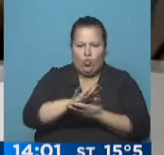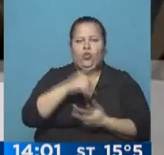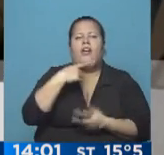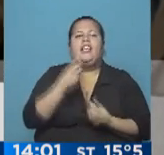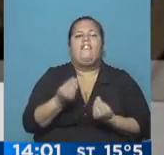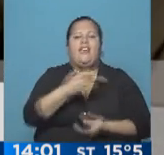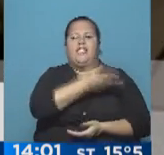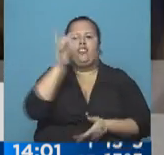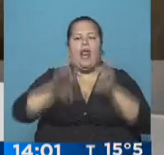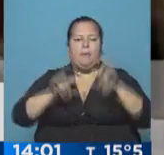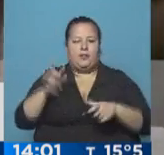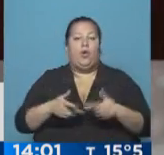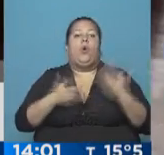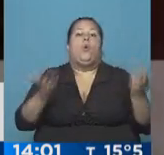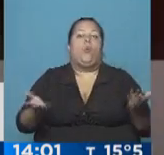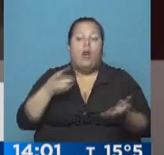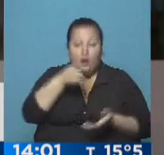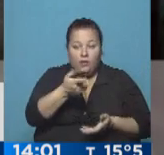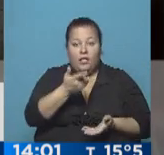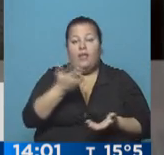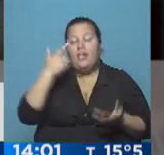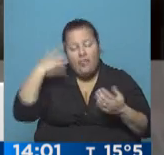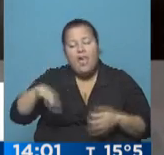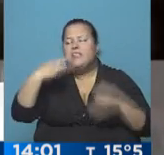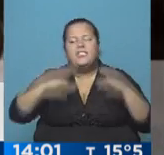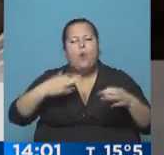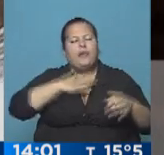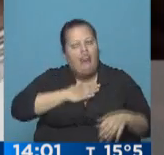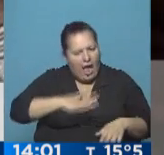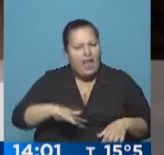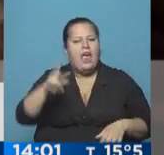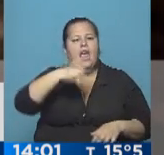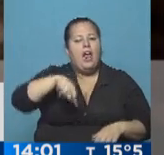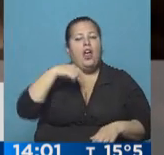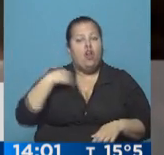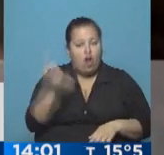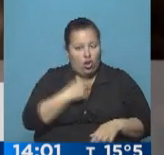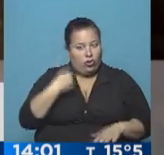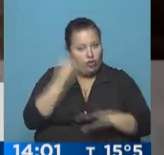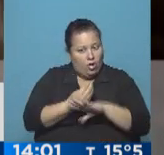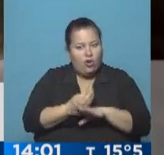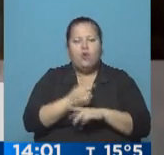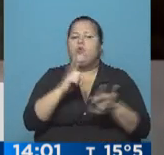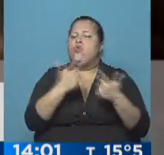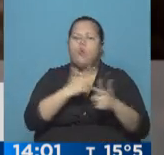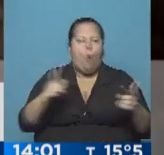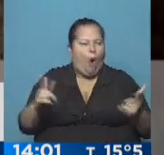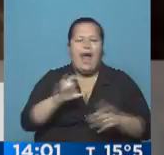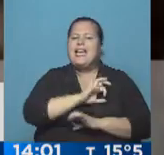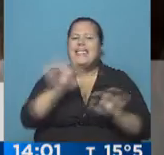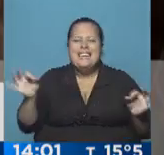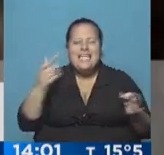se le dice a la sociedad? Y bueno, que estoy completamente convencida que lo que estamos nosotros, no hay ninguno, ni